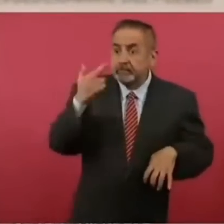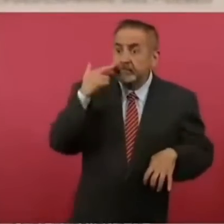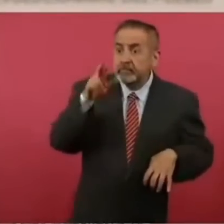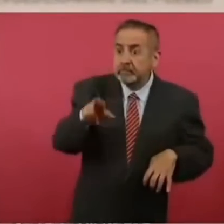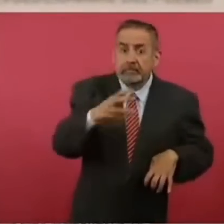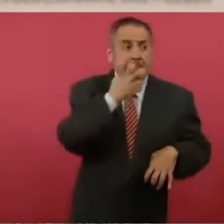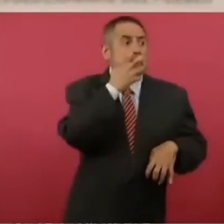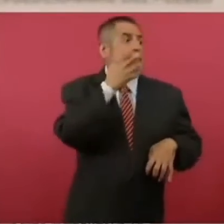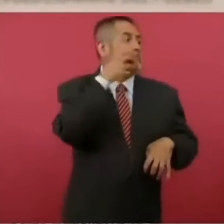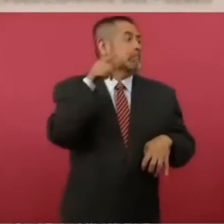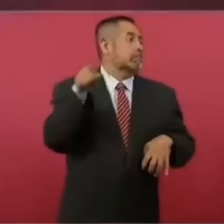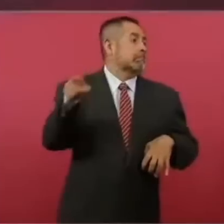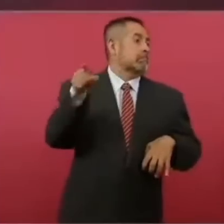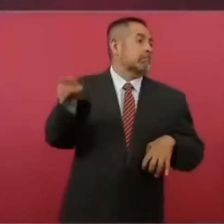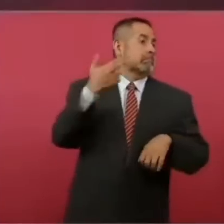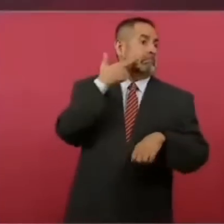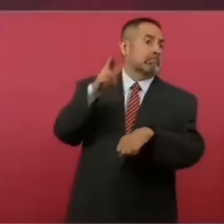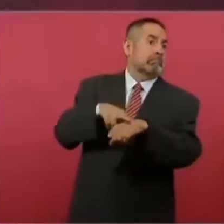ladrón, al ladrón, al ladrón.